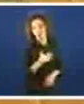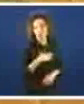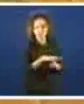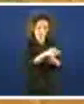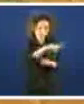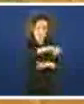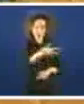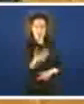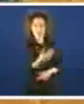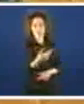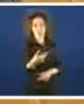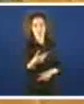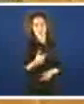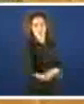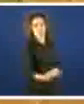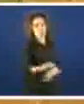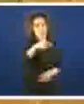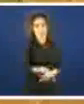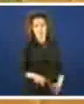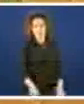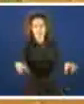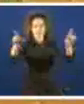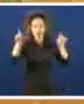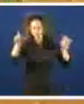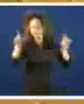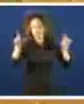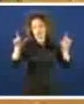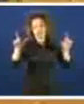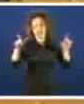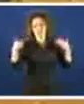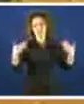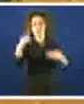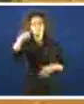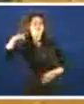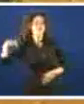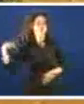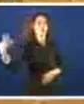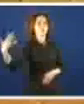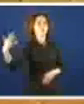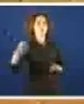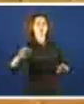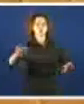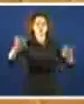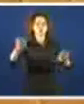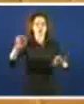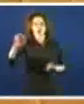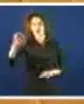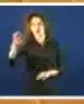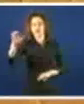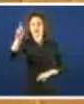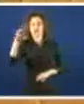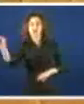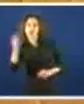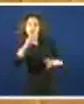os personaxes del entierro del Conde de Orgaz, famoso de Domenico Tetocópolos, chamado